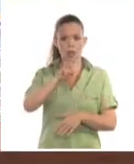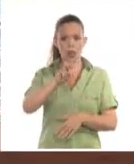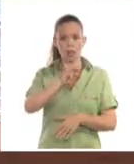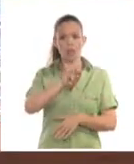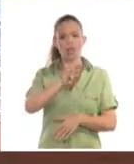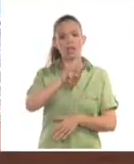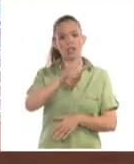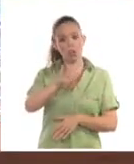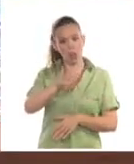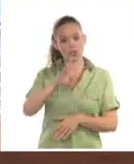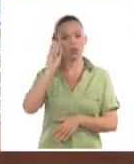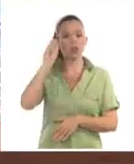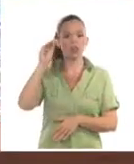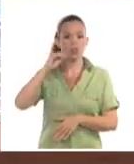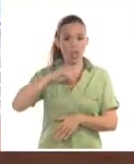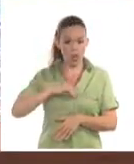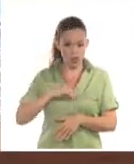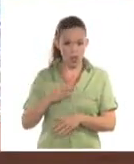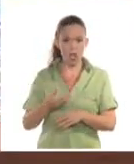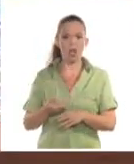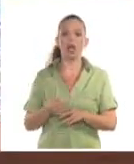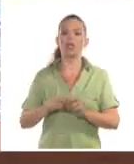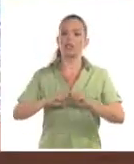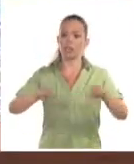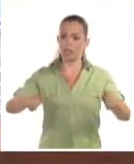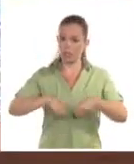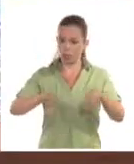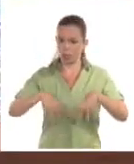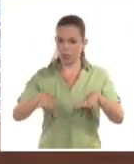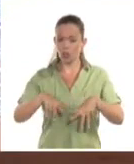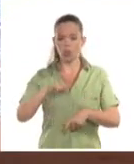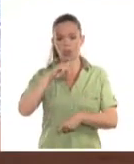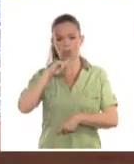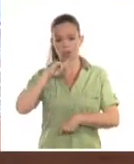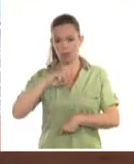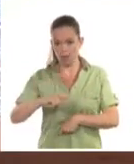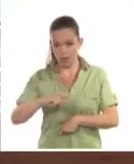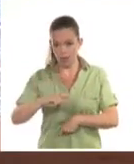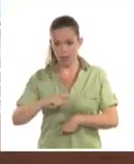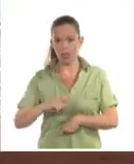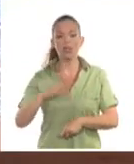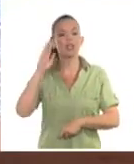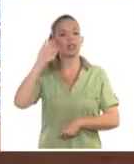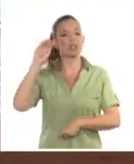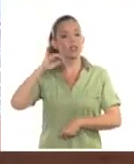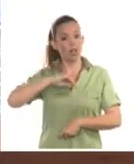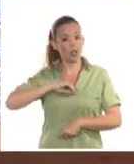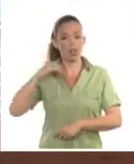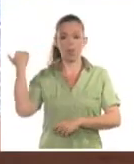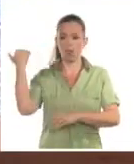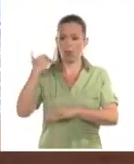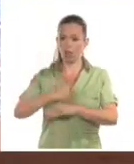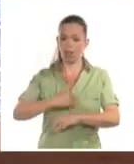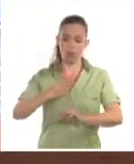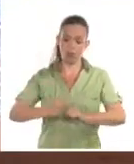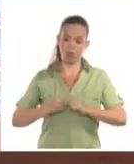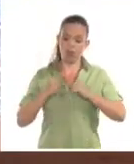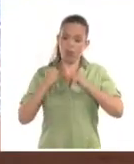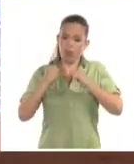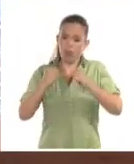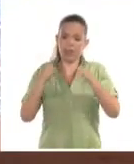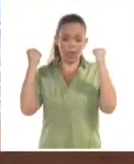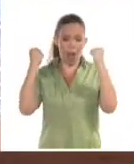conociendo que el escenario era muy complejo conociendo el mismo bloqueo decido las mismas